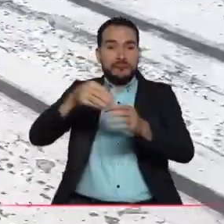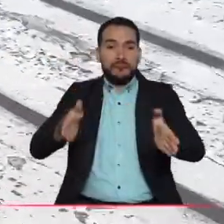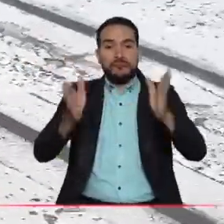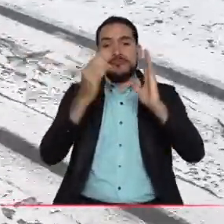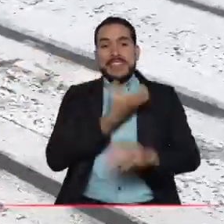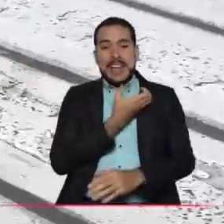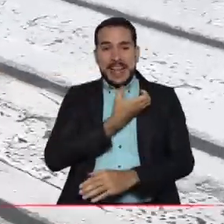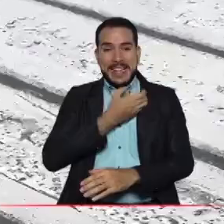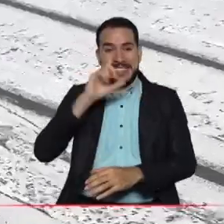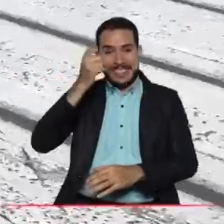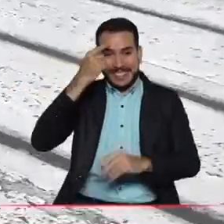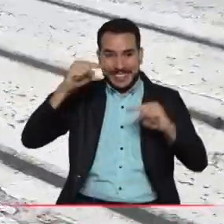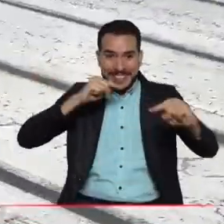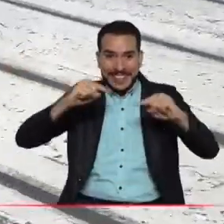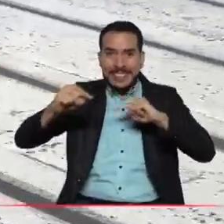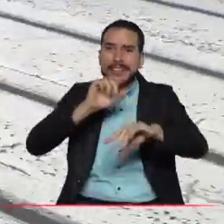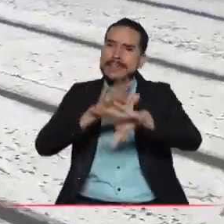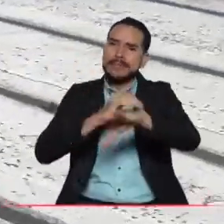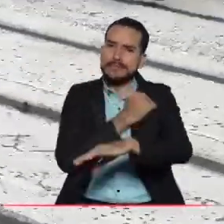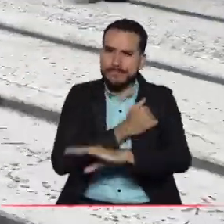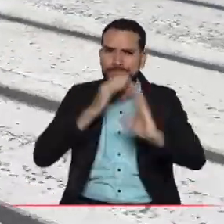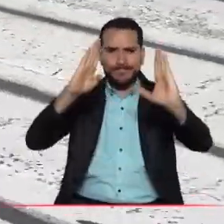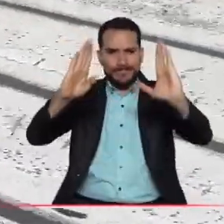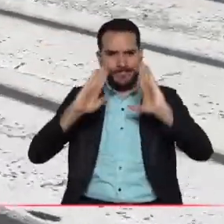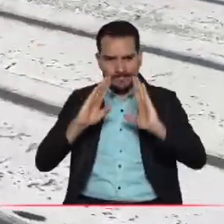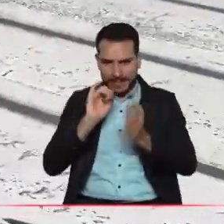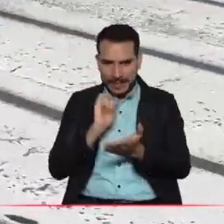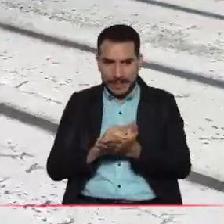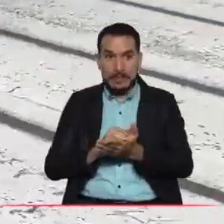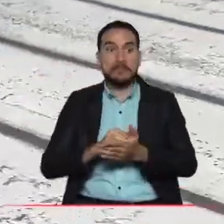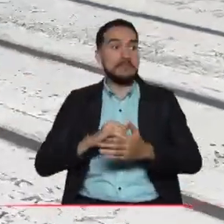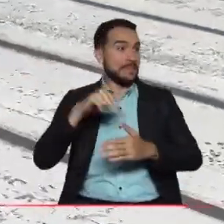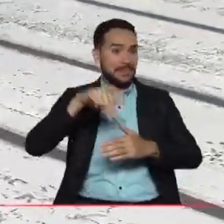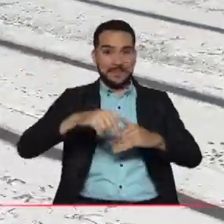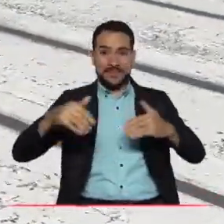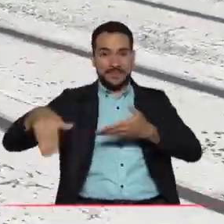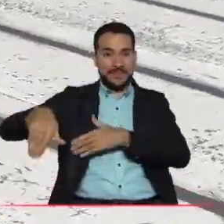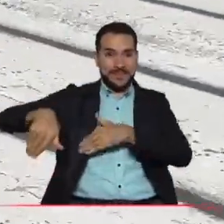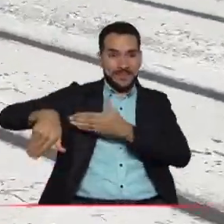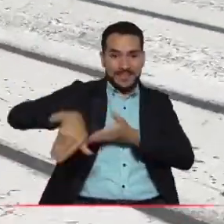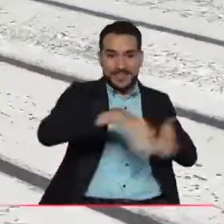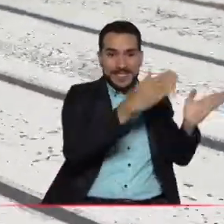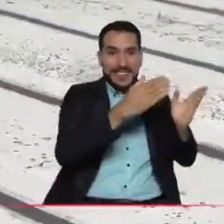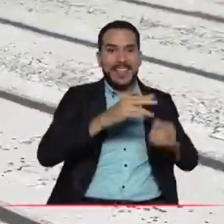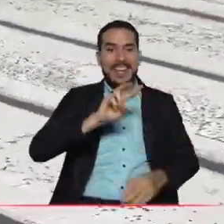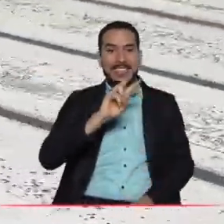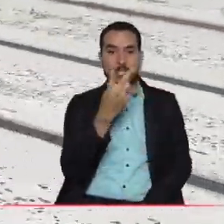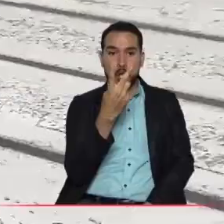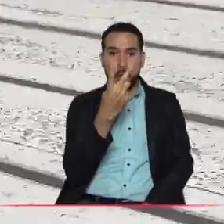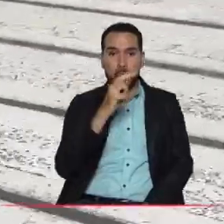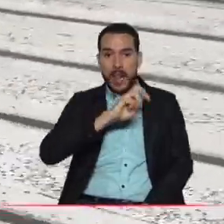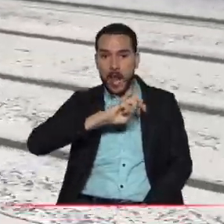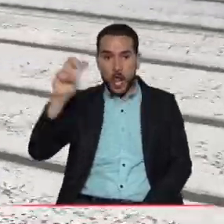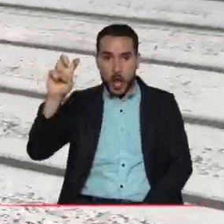los cuatro carriles que tiene esta vía, la avenida Segunda Norte con calle 10 en el centro de la ciudad,